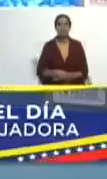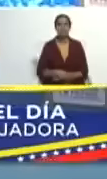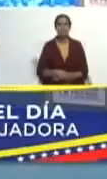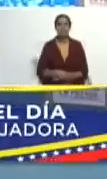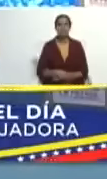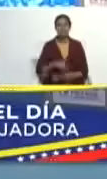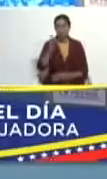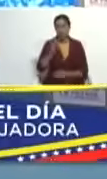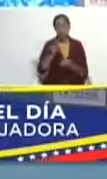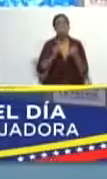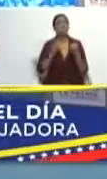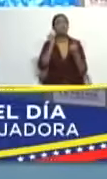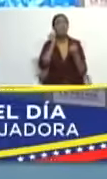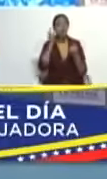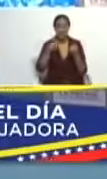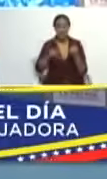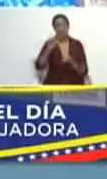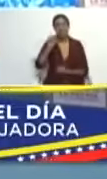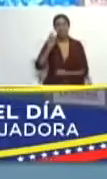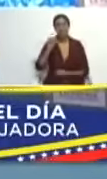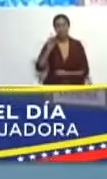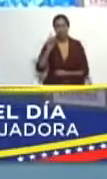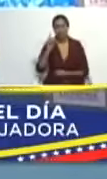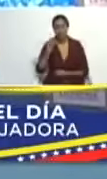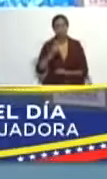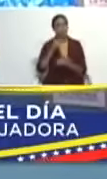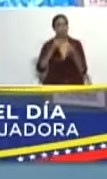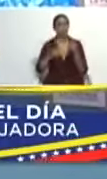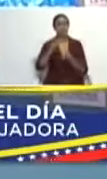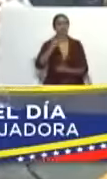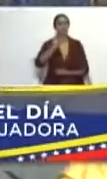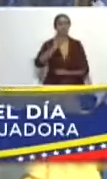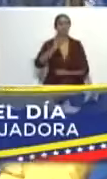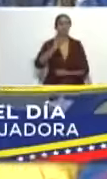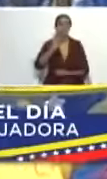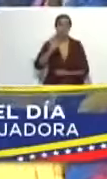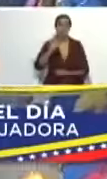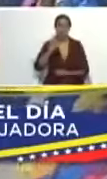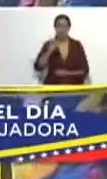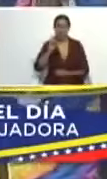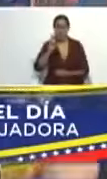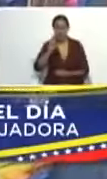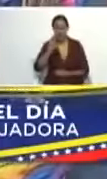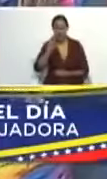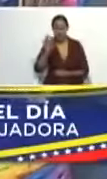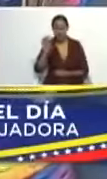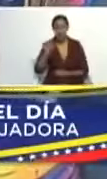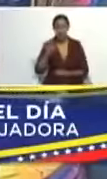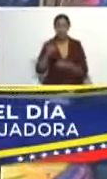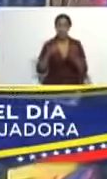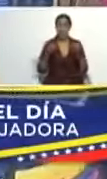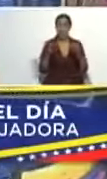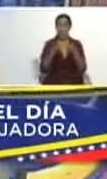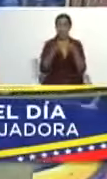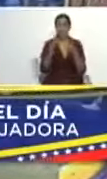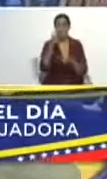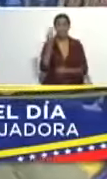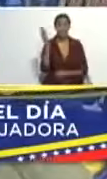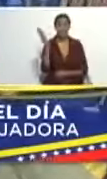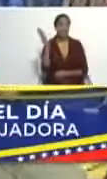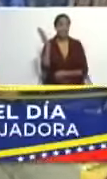Sandra Nieves, Yusbeli Ramírez. Sandra se trajo su público, chicos. ¿Dónde está